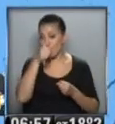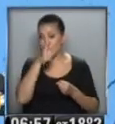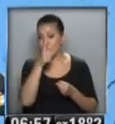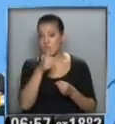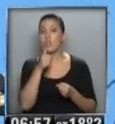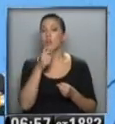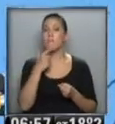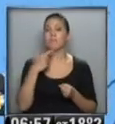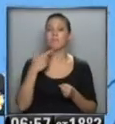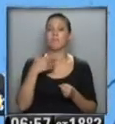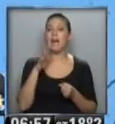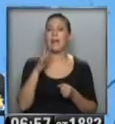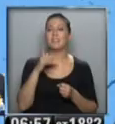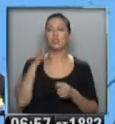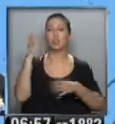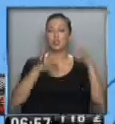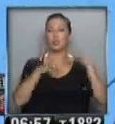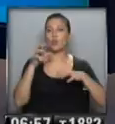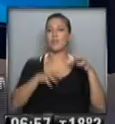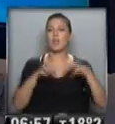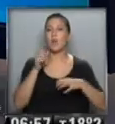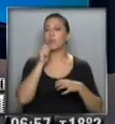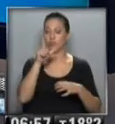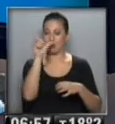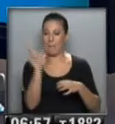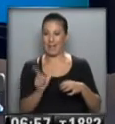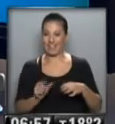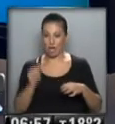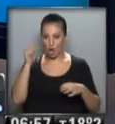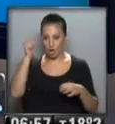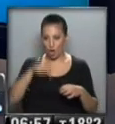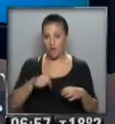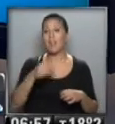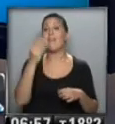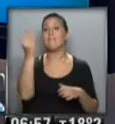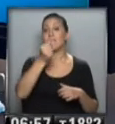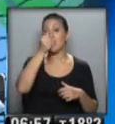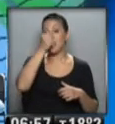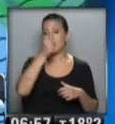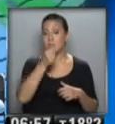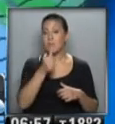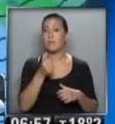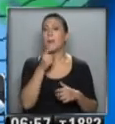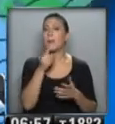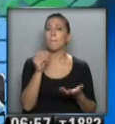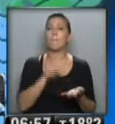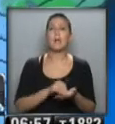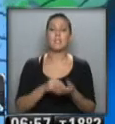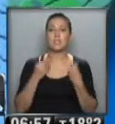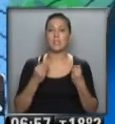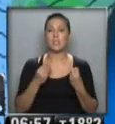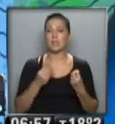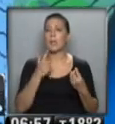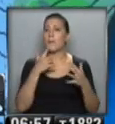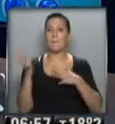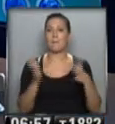es alta la probabilidad de alguna lluvia en la región patagónica. Para el fin de semana lo que se intensifica es